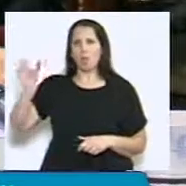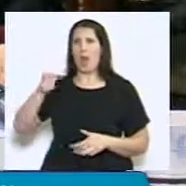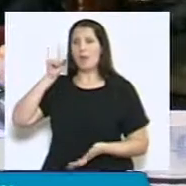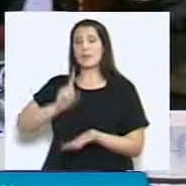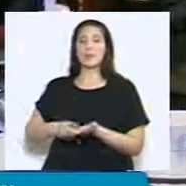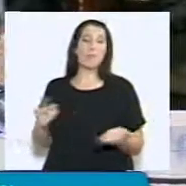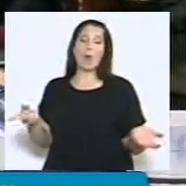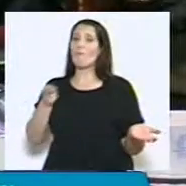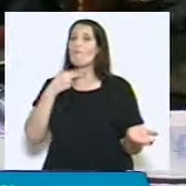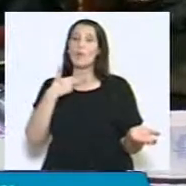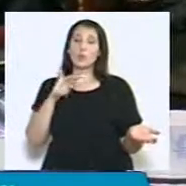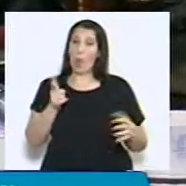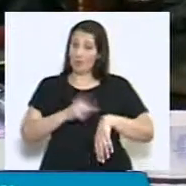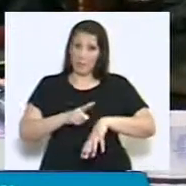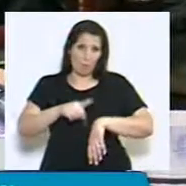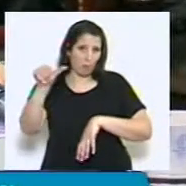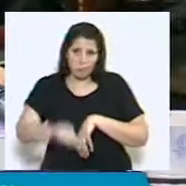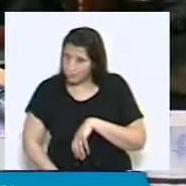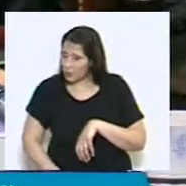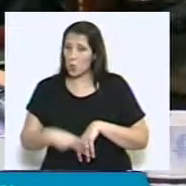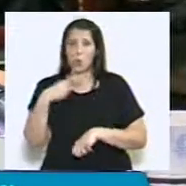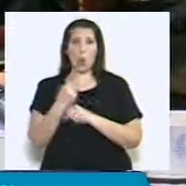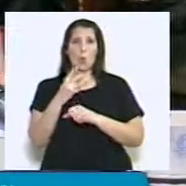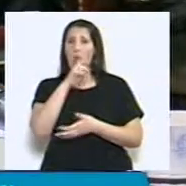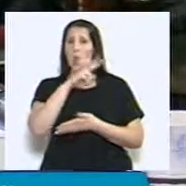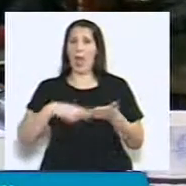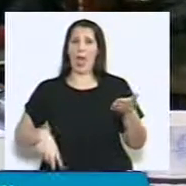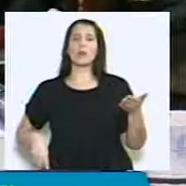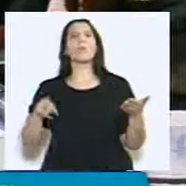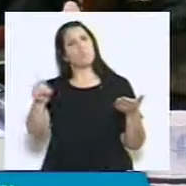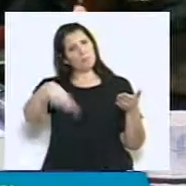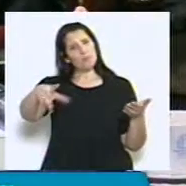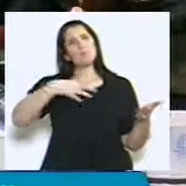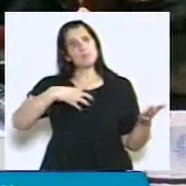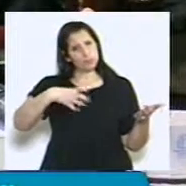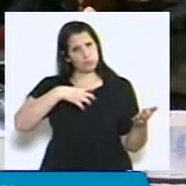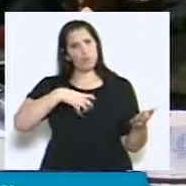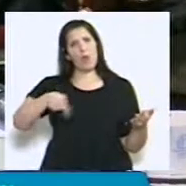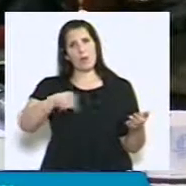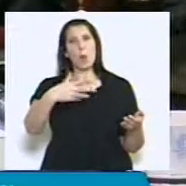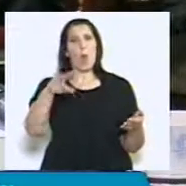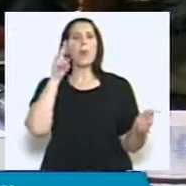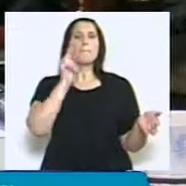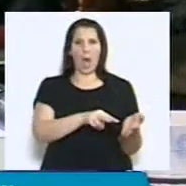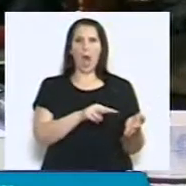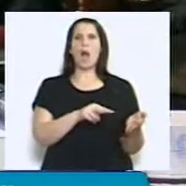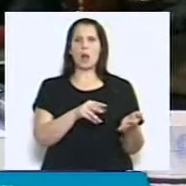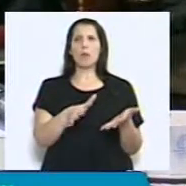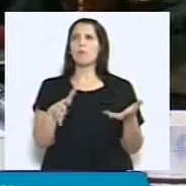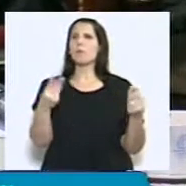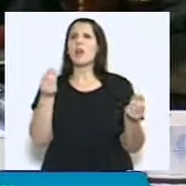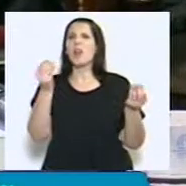no tengo voz ni tiempo para leerlo, pero confíen en que pueden leerlo y ver los